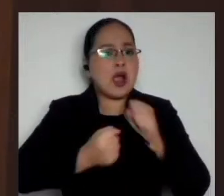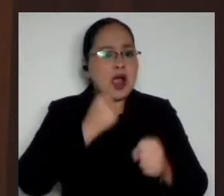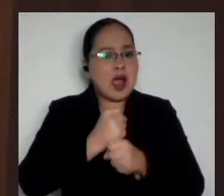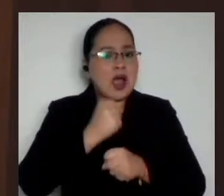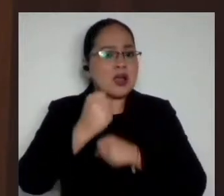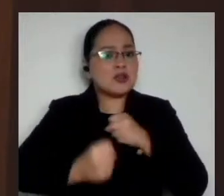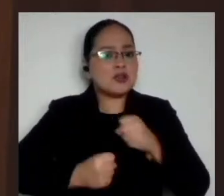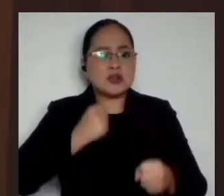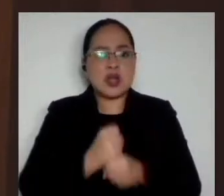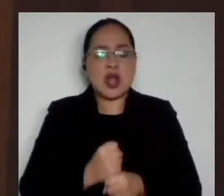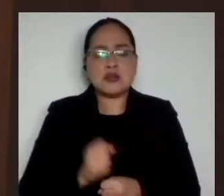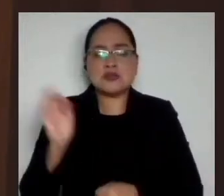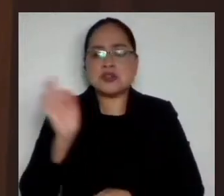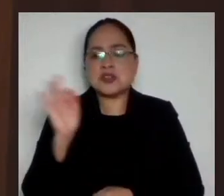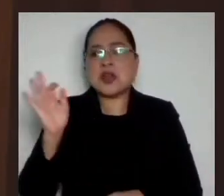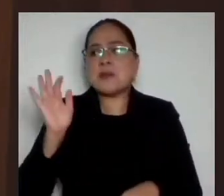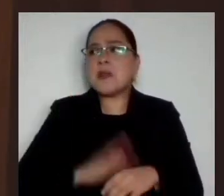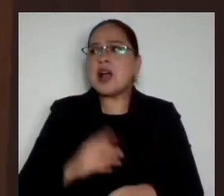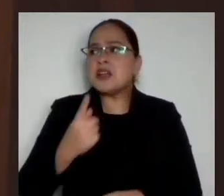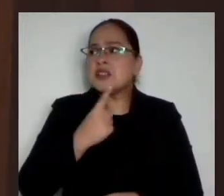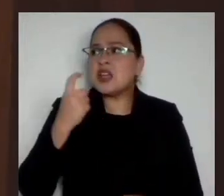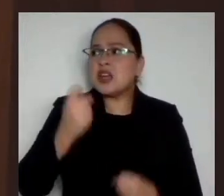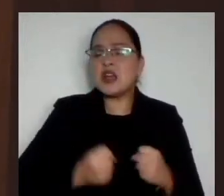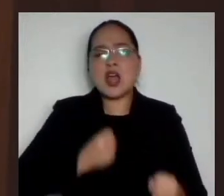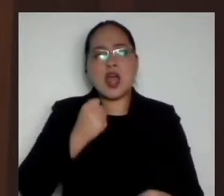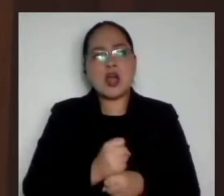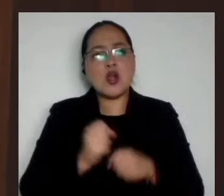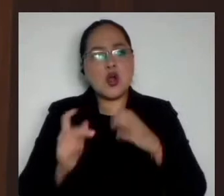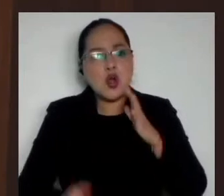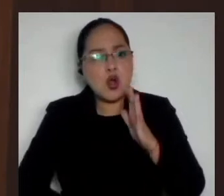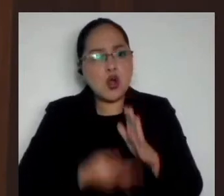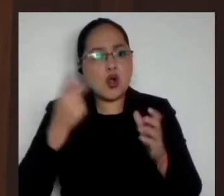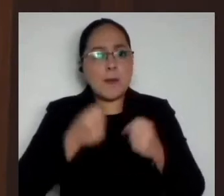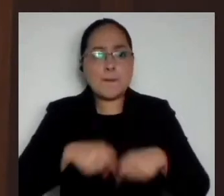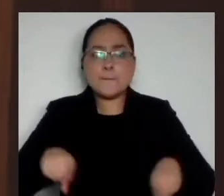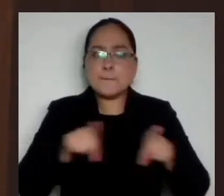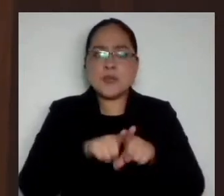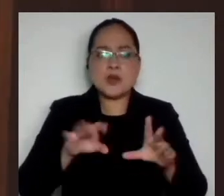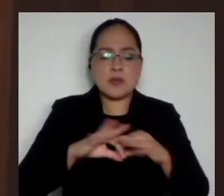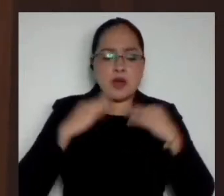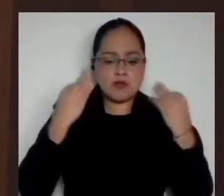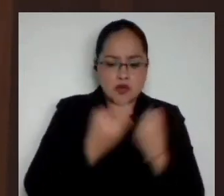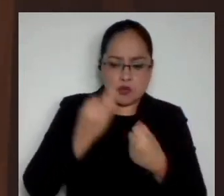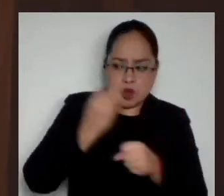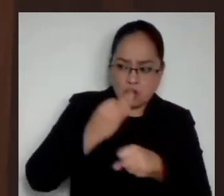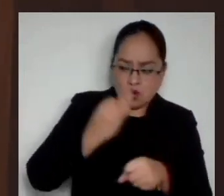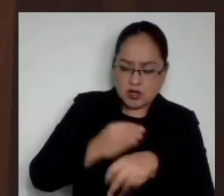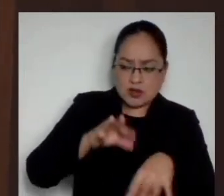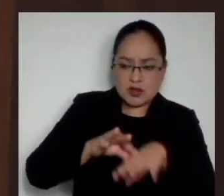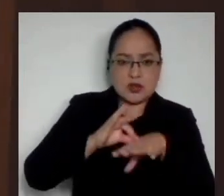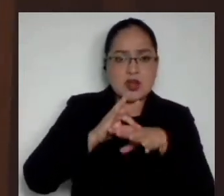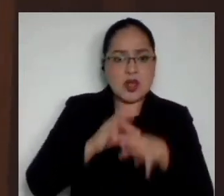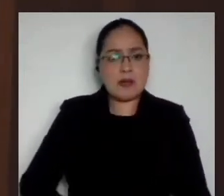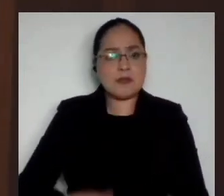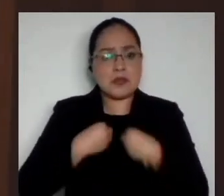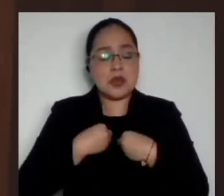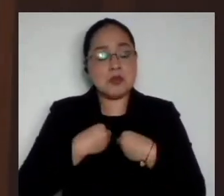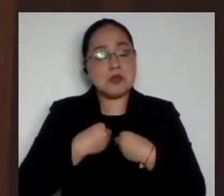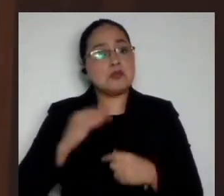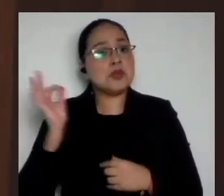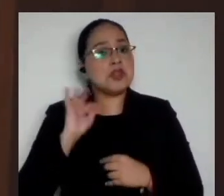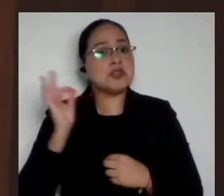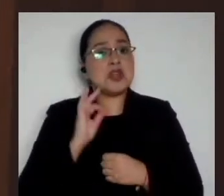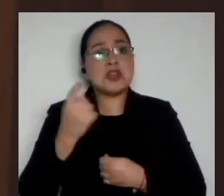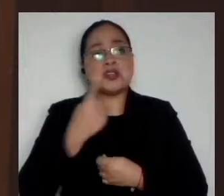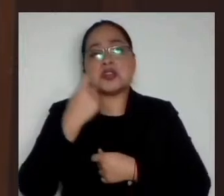centuria todavía, para que se vuelva a dar otro ciclo como el que nos ha tocado vivir a nosotros. Y por eso